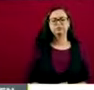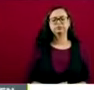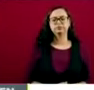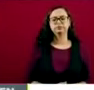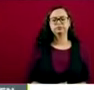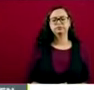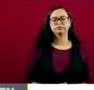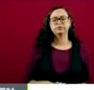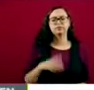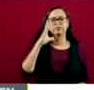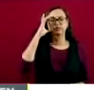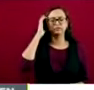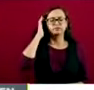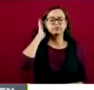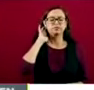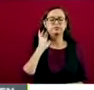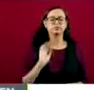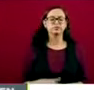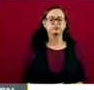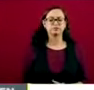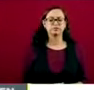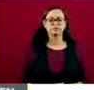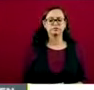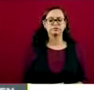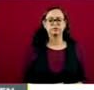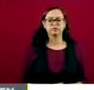riqueza y en general el bienestar de la gente y la felicidad.